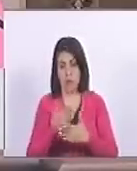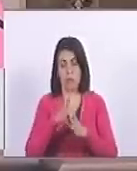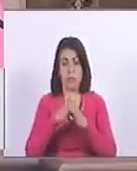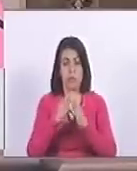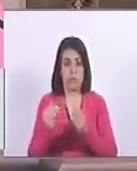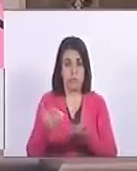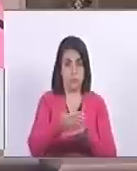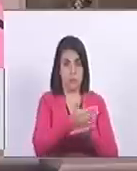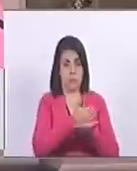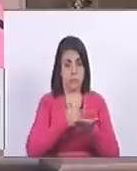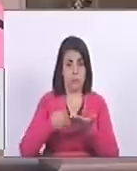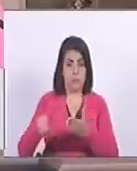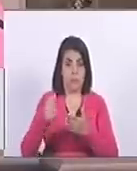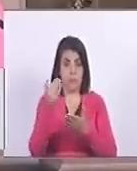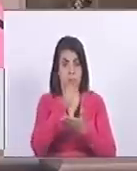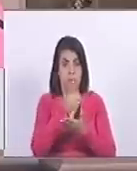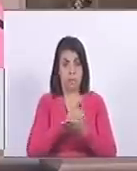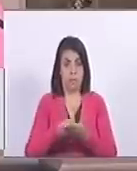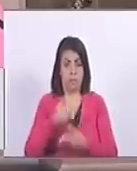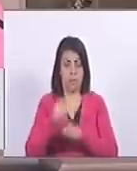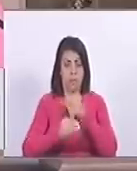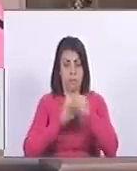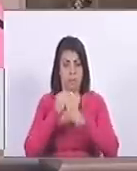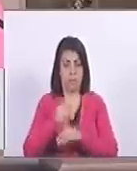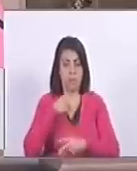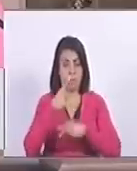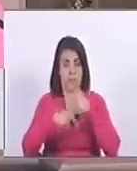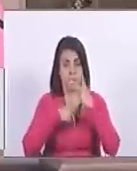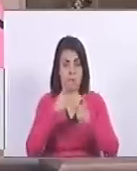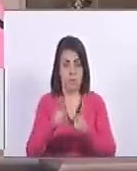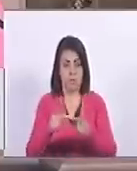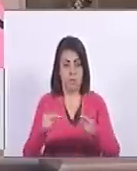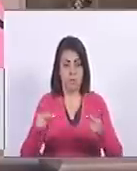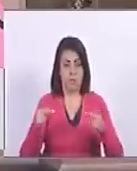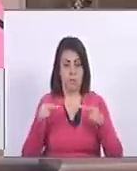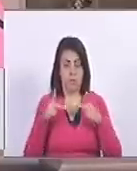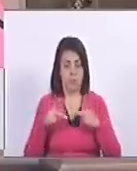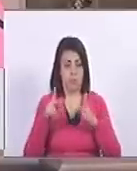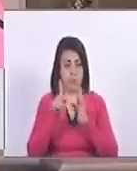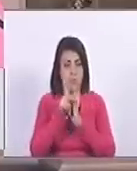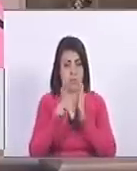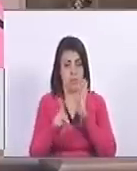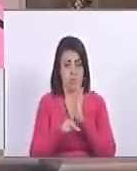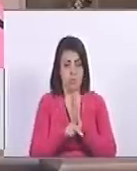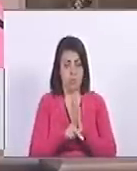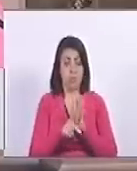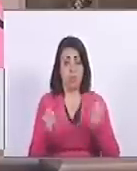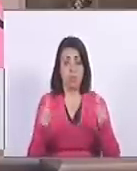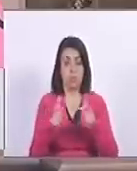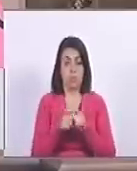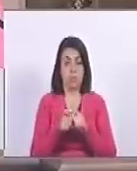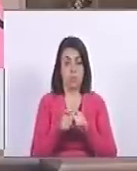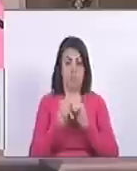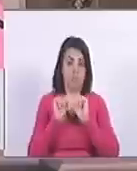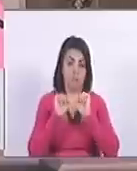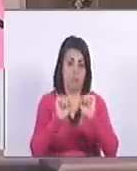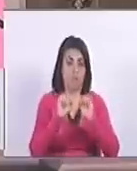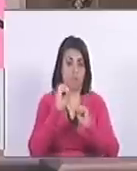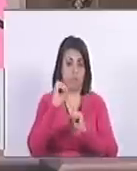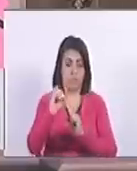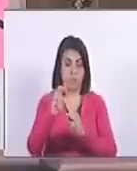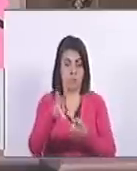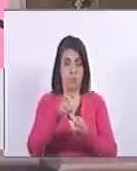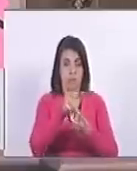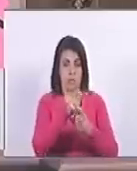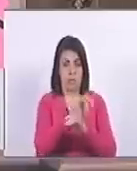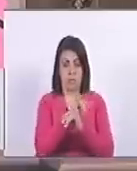la recaudación y el diseño e implementación de políticas públicas y programas para reducir la evasión y elusión